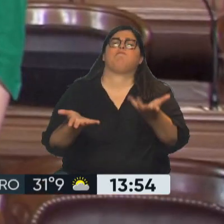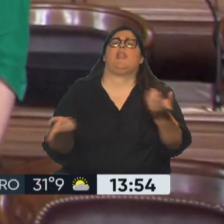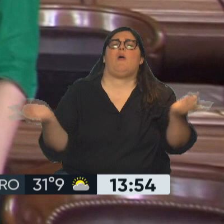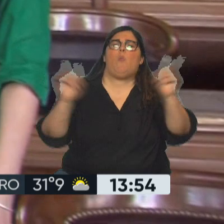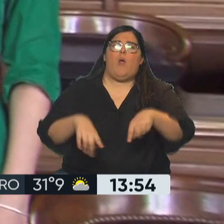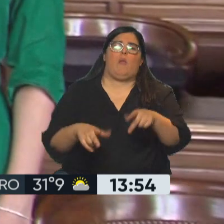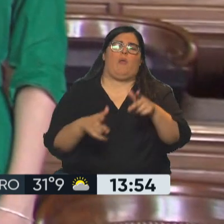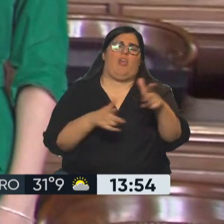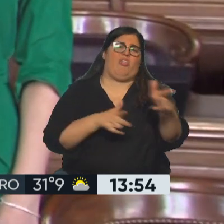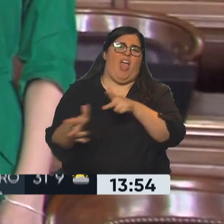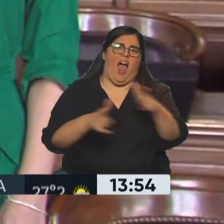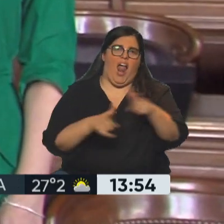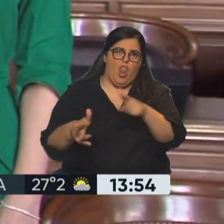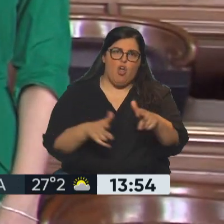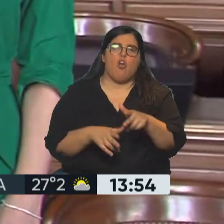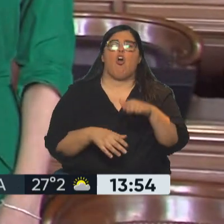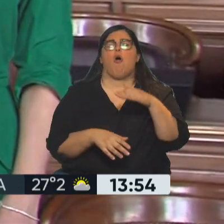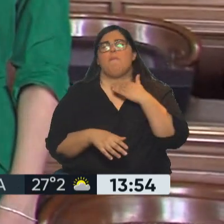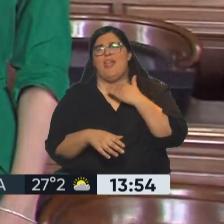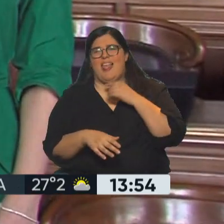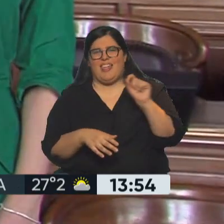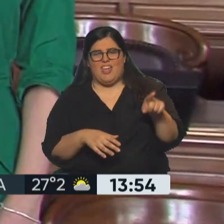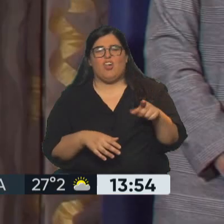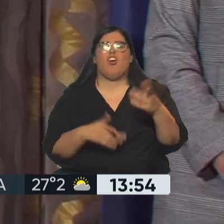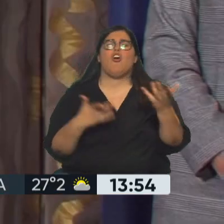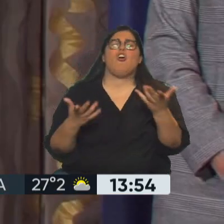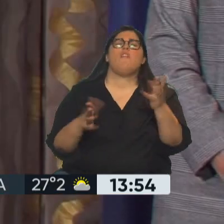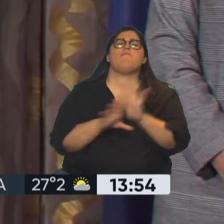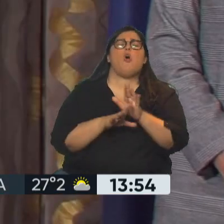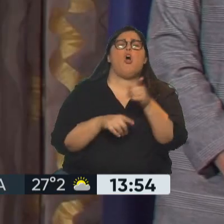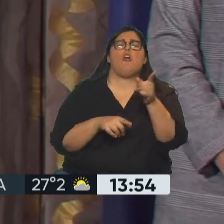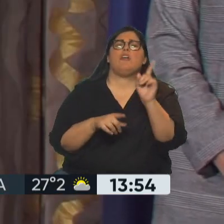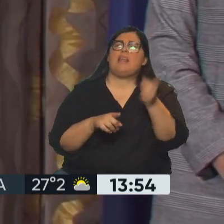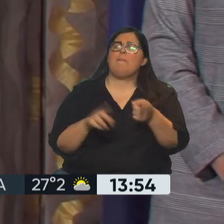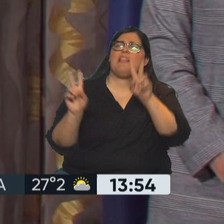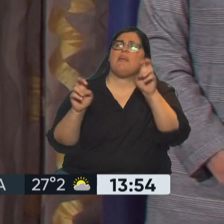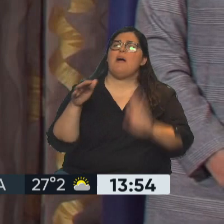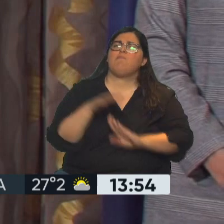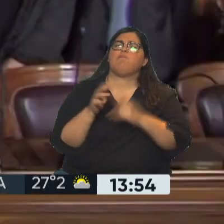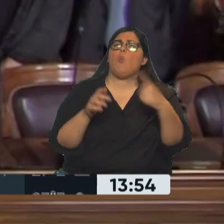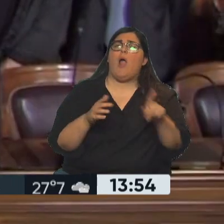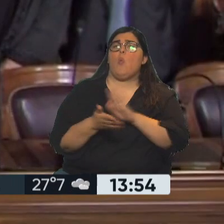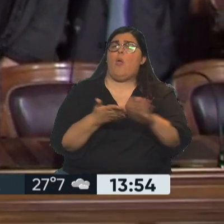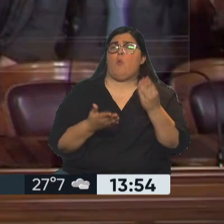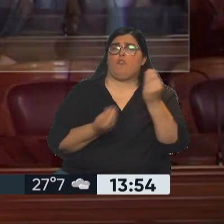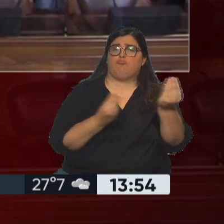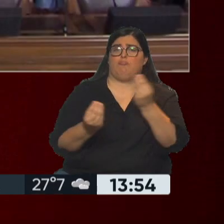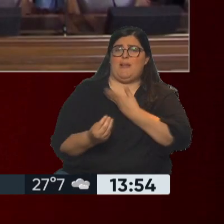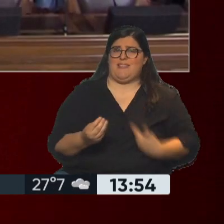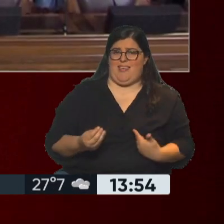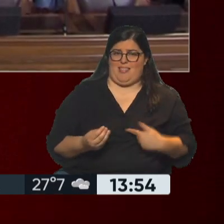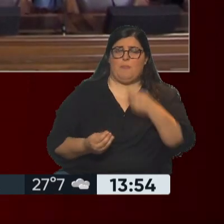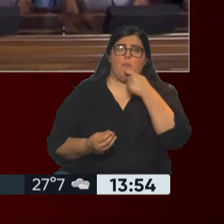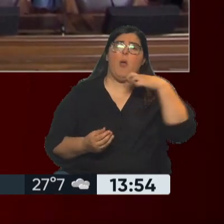del diálogo y la centralidad diría también de la aparición de los nuevos presidentes no Petro Petro también